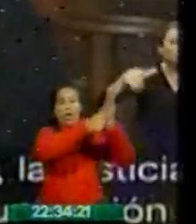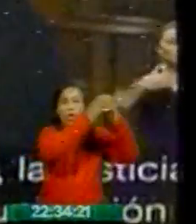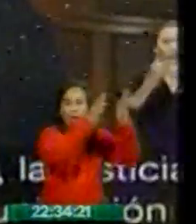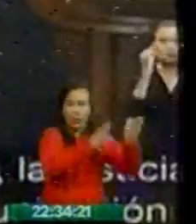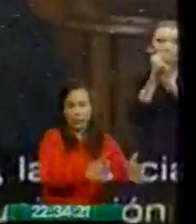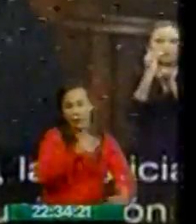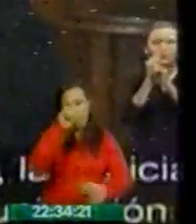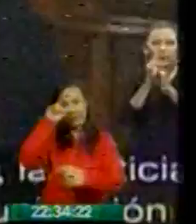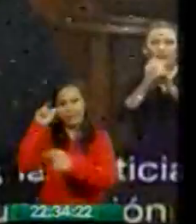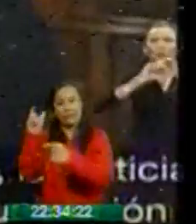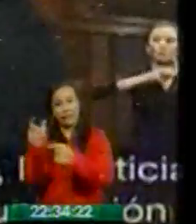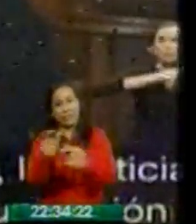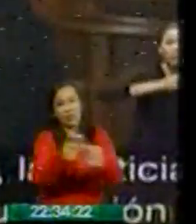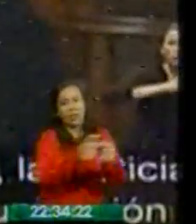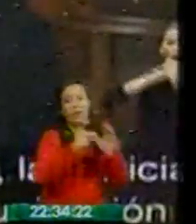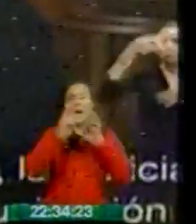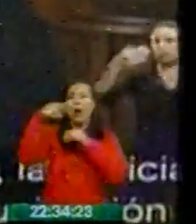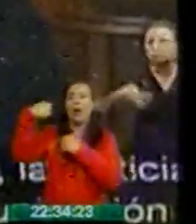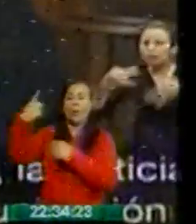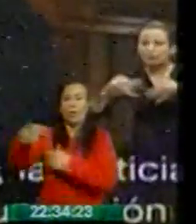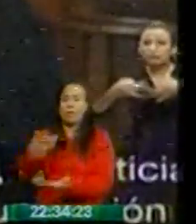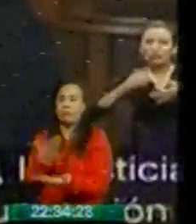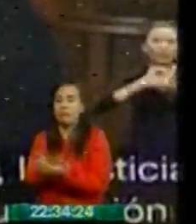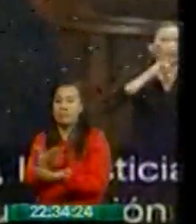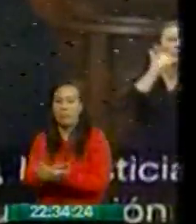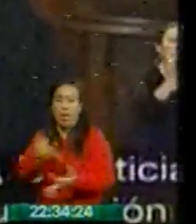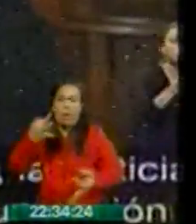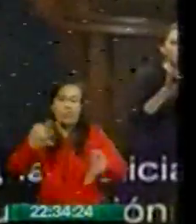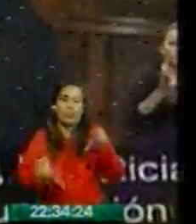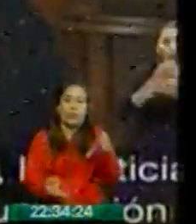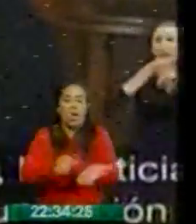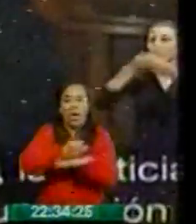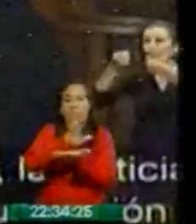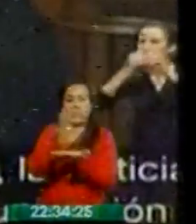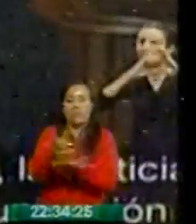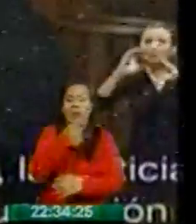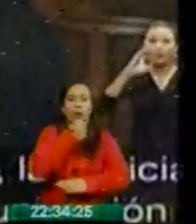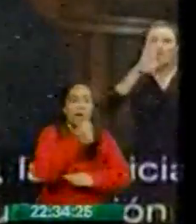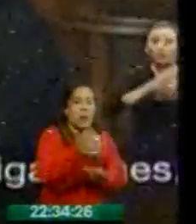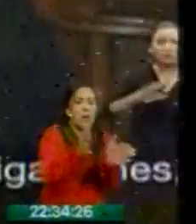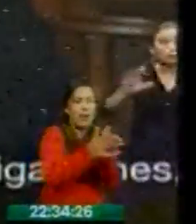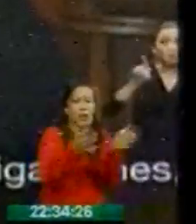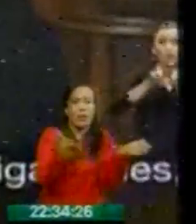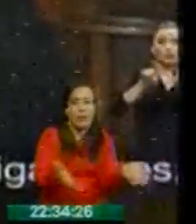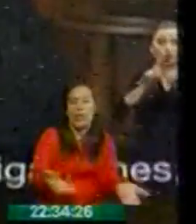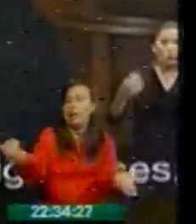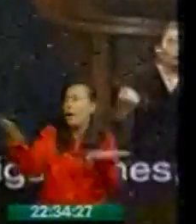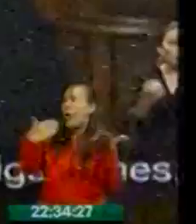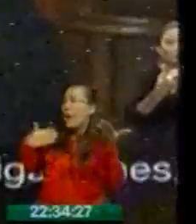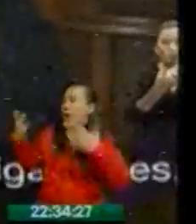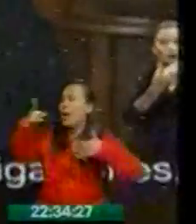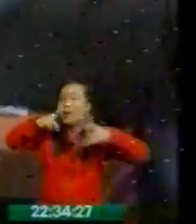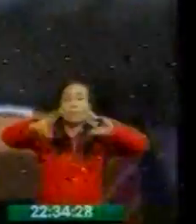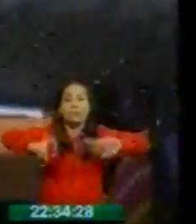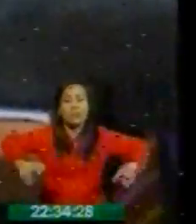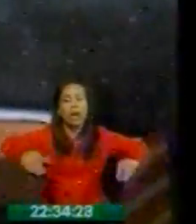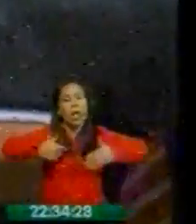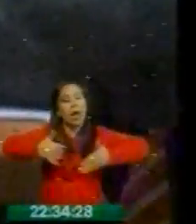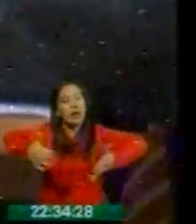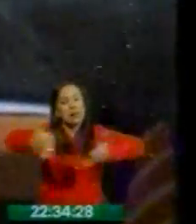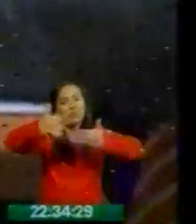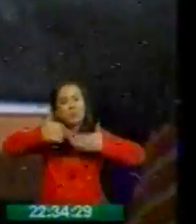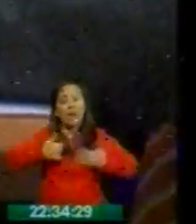Fiscalía General, la Procuraduría, la Justicia, la Asamblea, los medios de comunicación que deben ayudarnos a las investigaciones. La